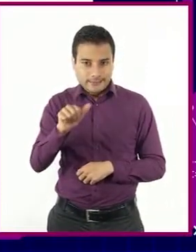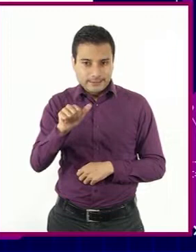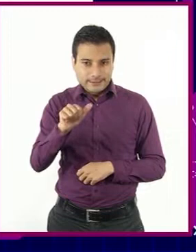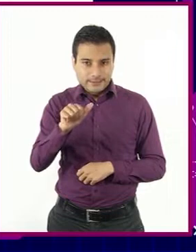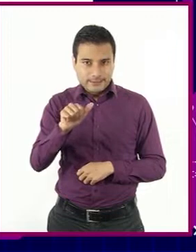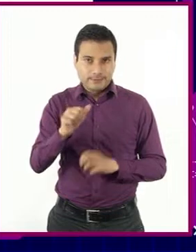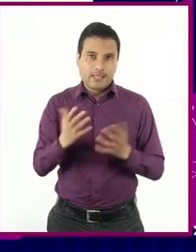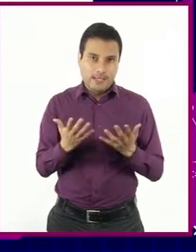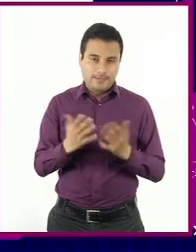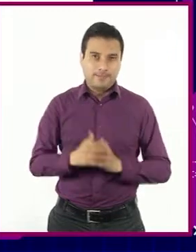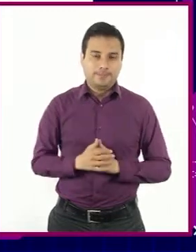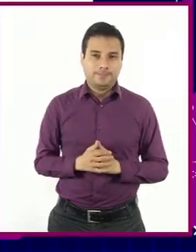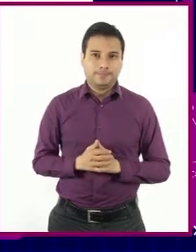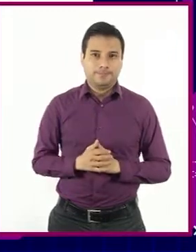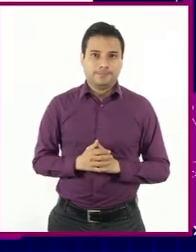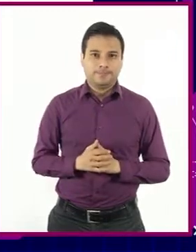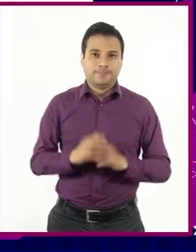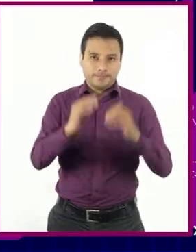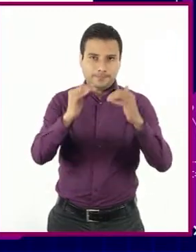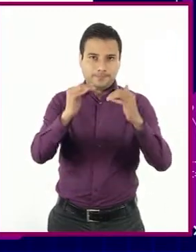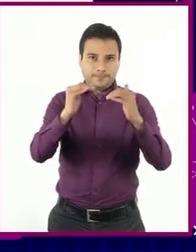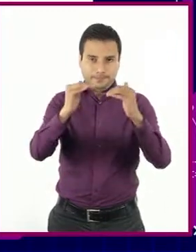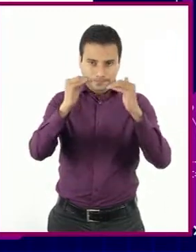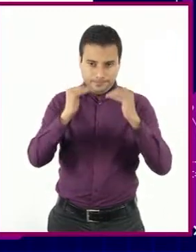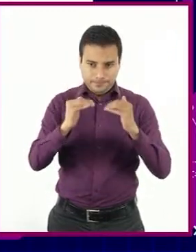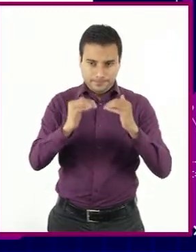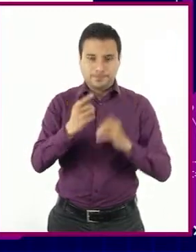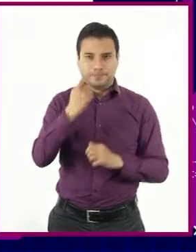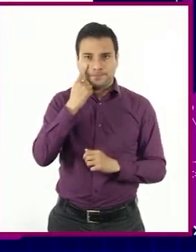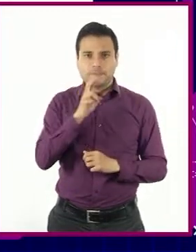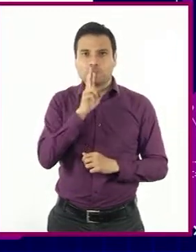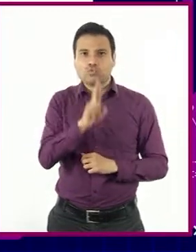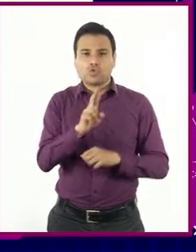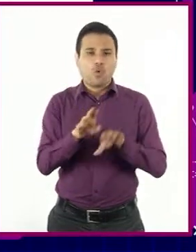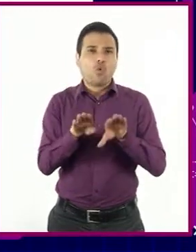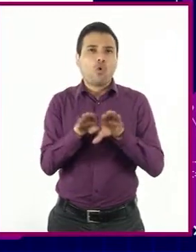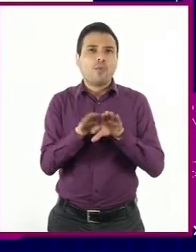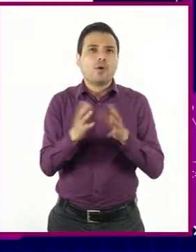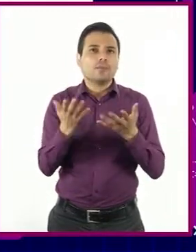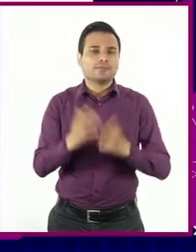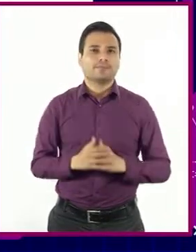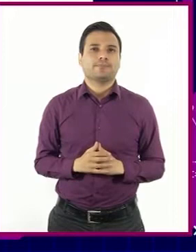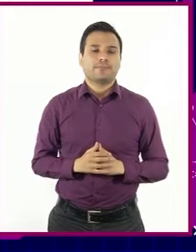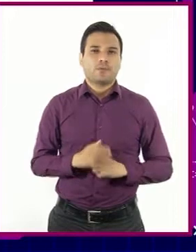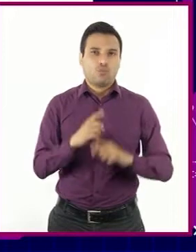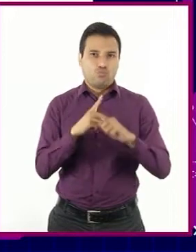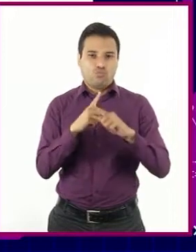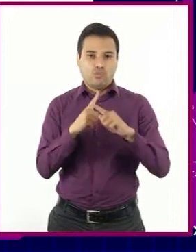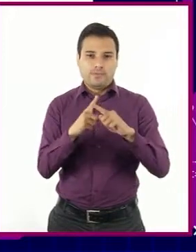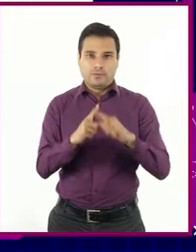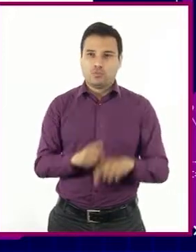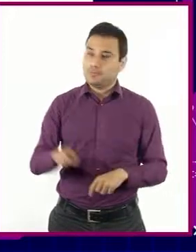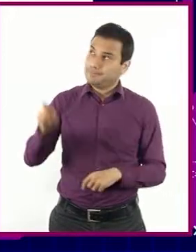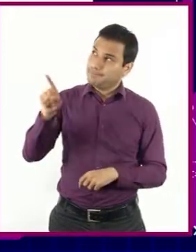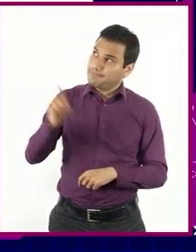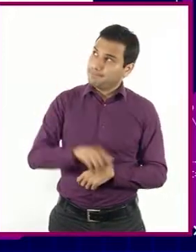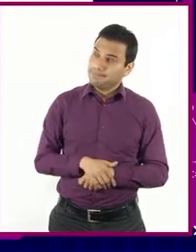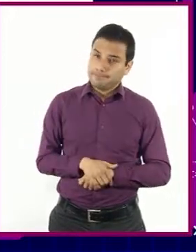original. Entonces, para obtener el precio total de manera directa, multiplicamos